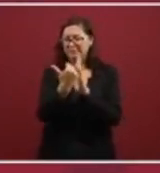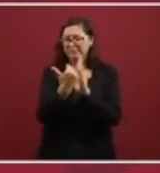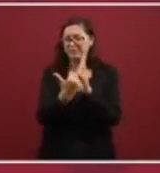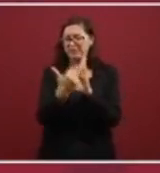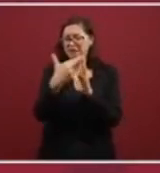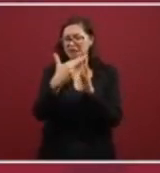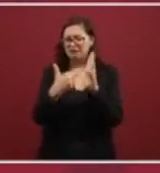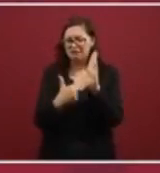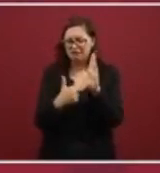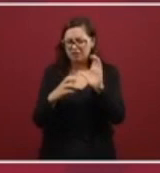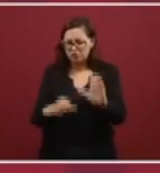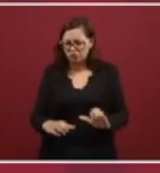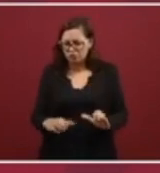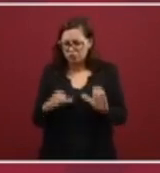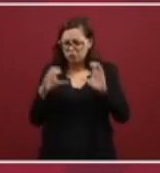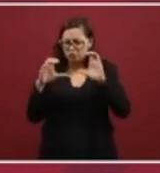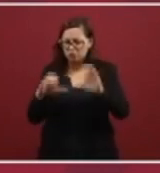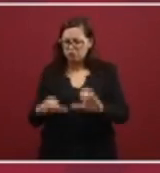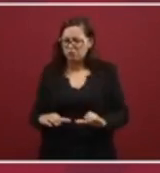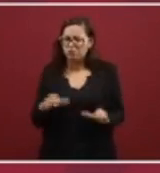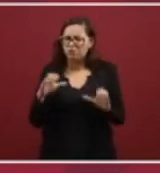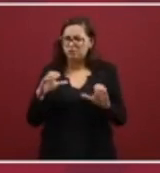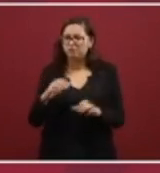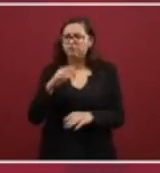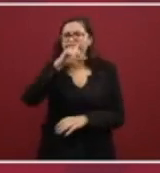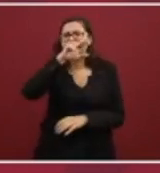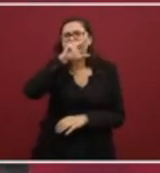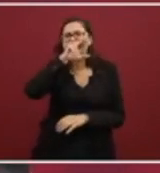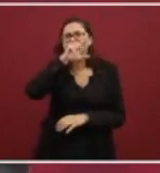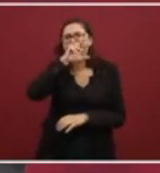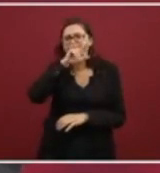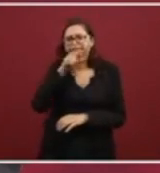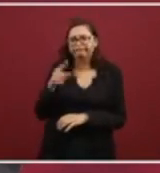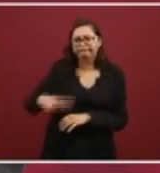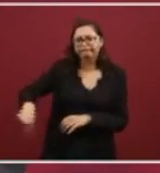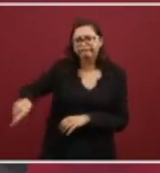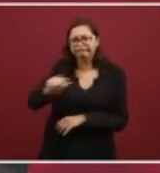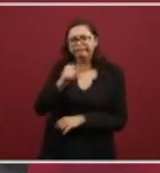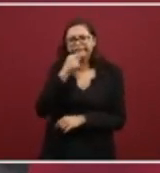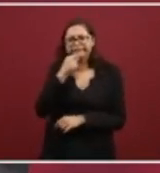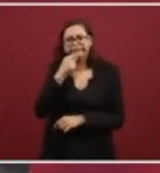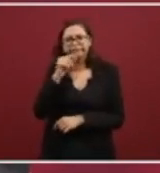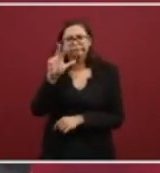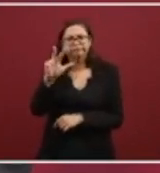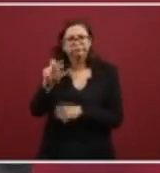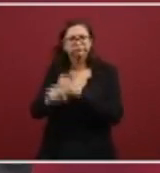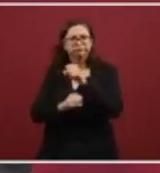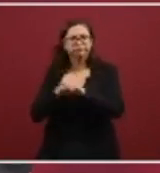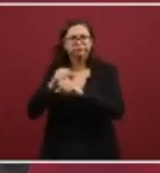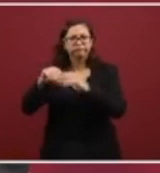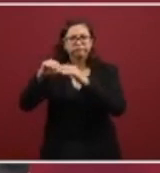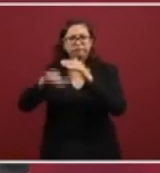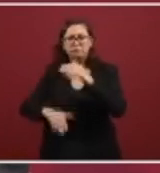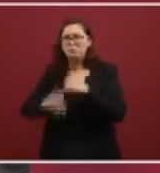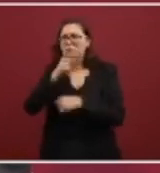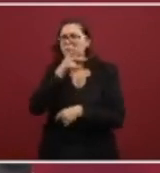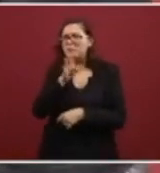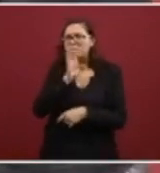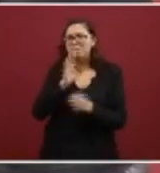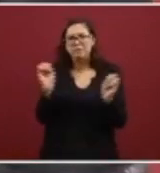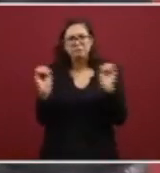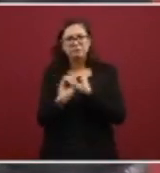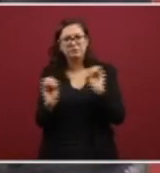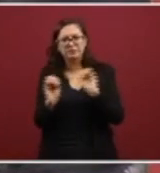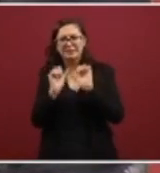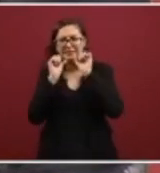Es algo que nos preocupa mucho, ese flujo tan grande de menores no acompañados.